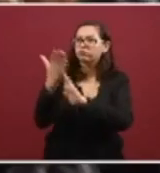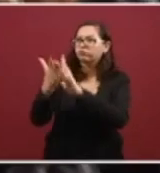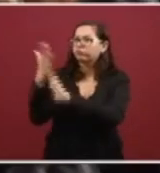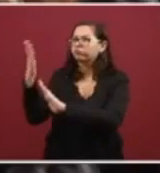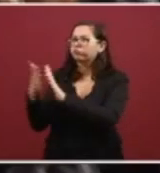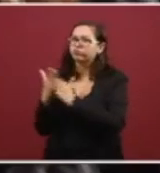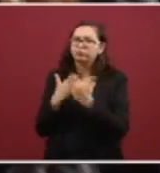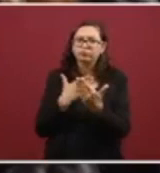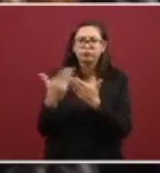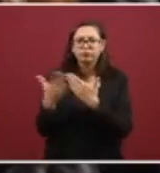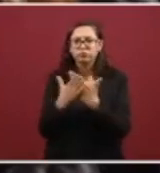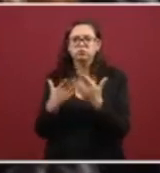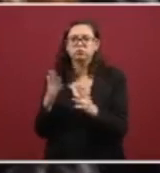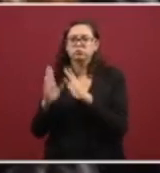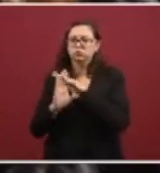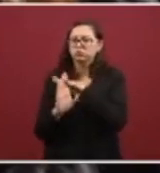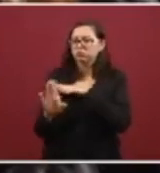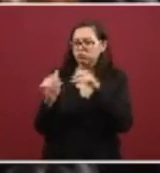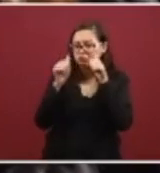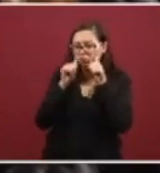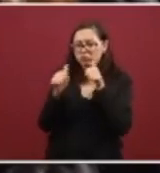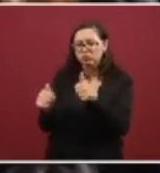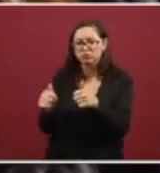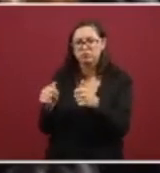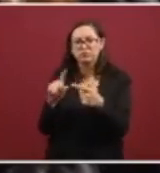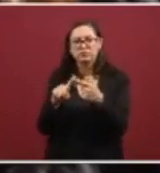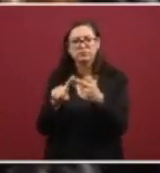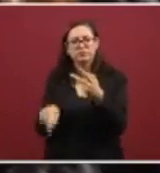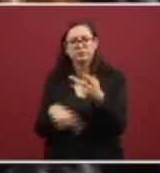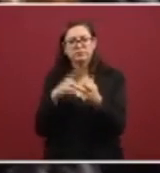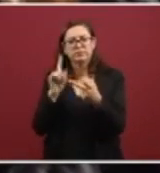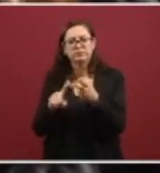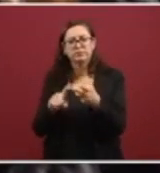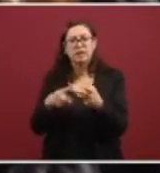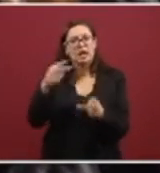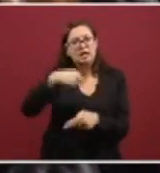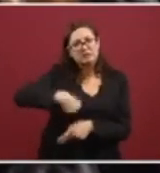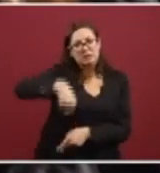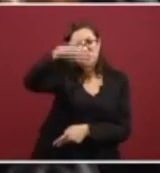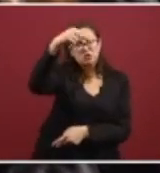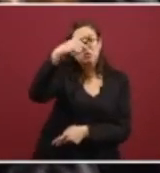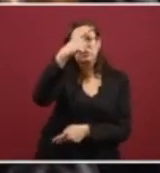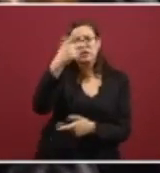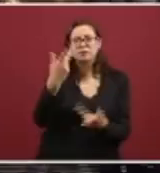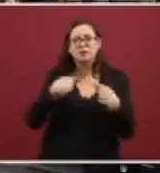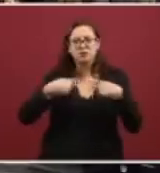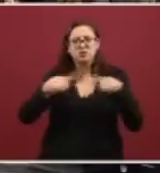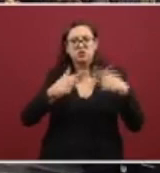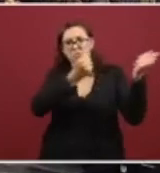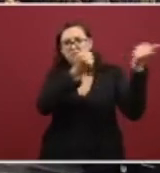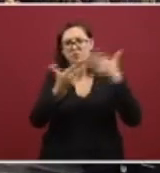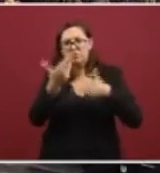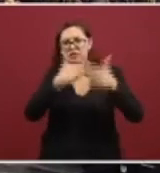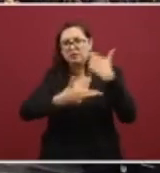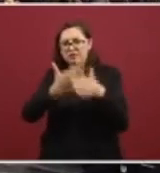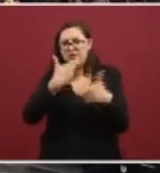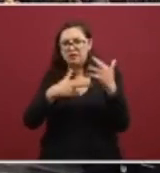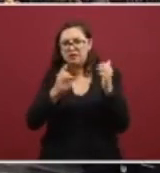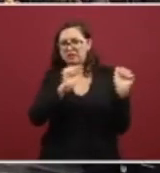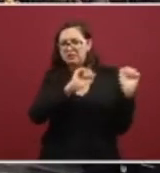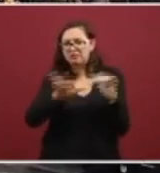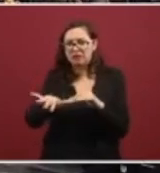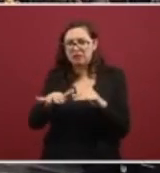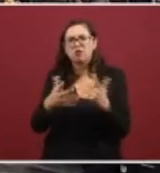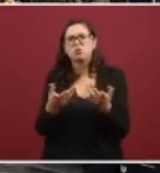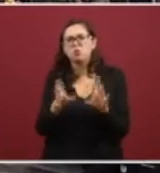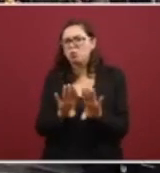para atender a los migrantes que llegan desde Centroamérica y también en el norte para poder recibir a toda la gente que Estados Unidos va a retornar?